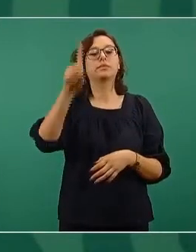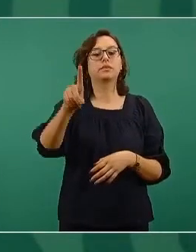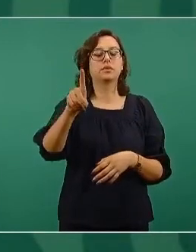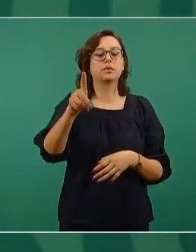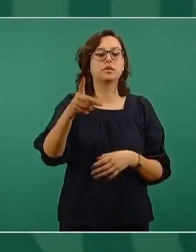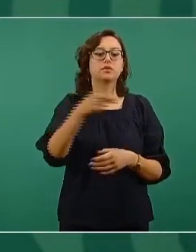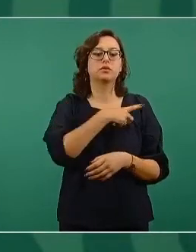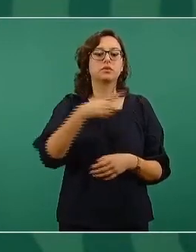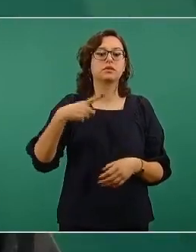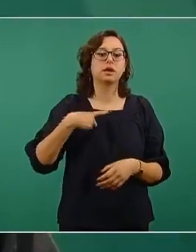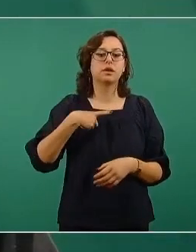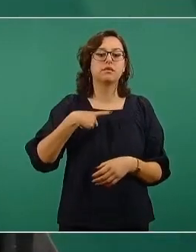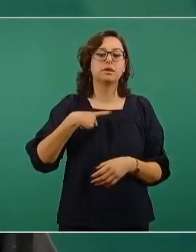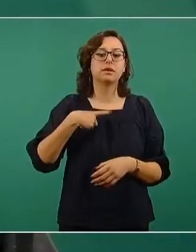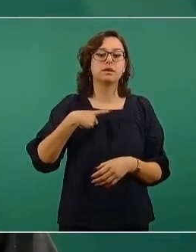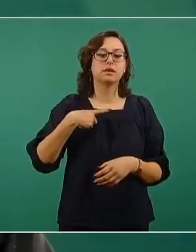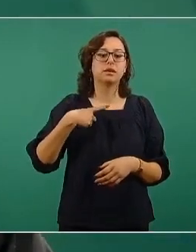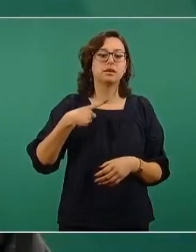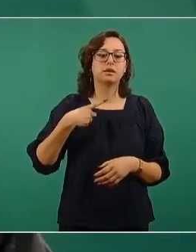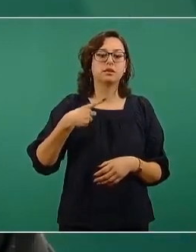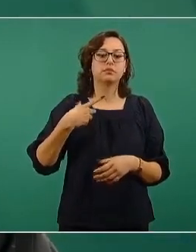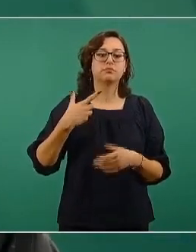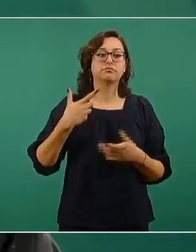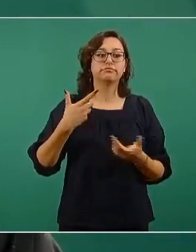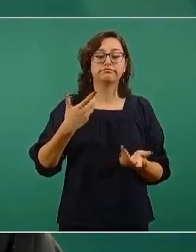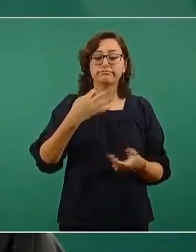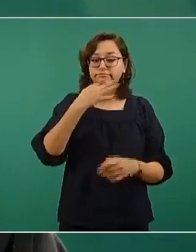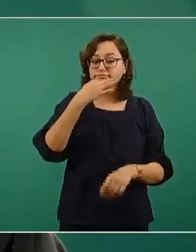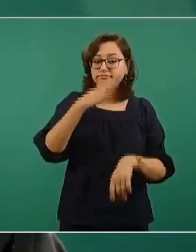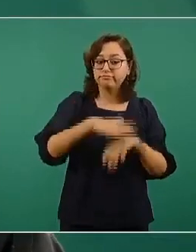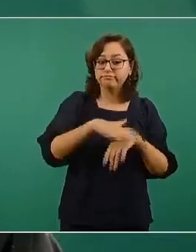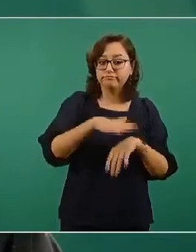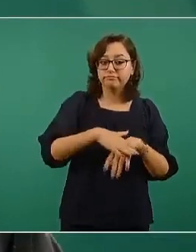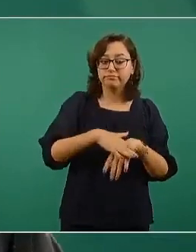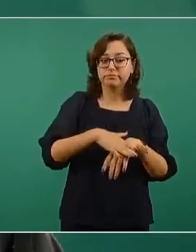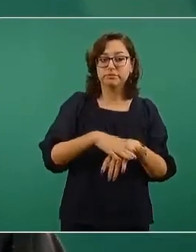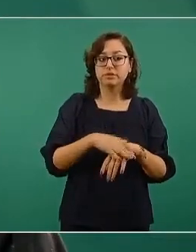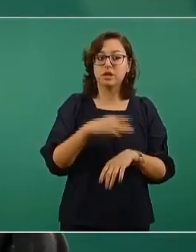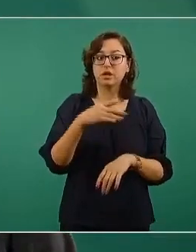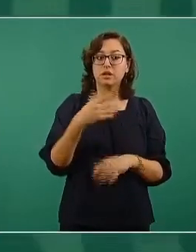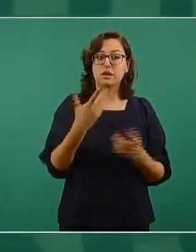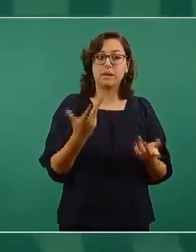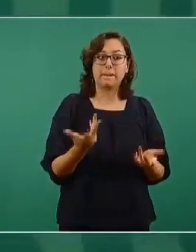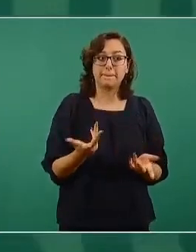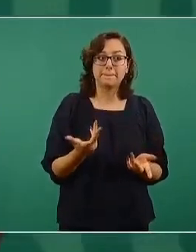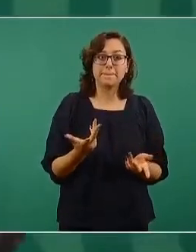deben de saber que si se encuentran